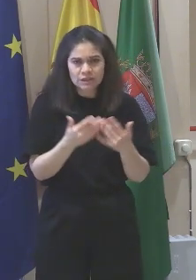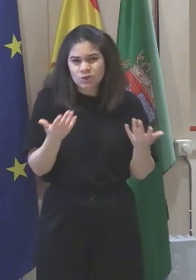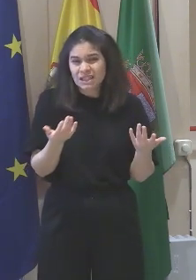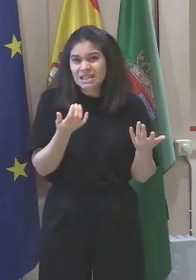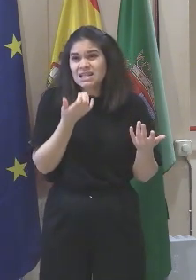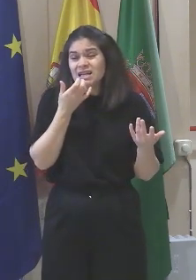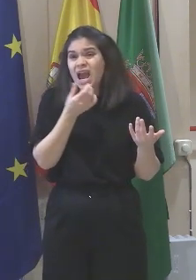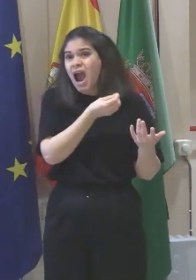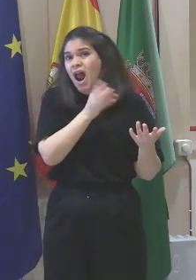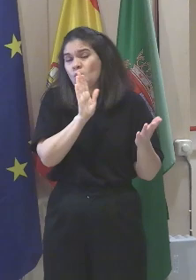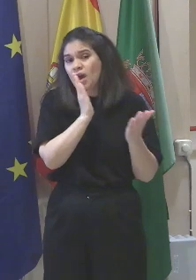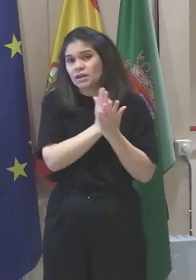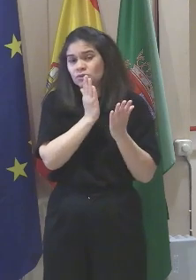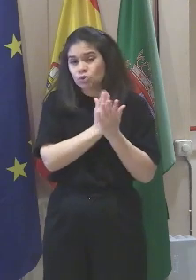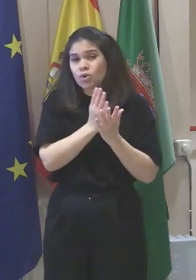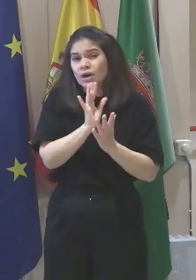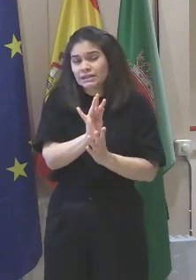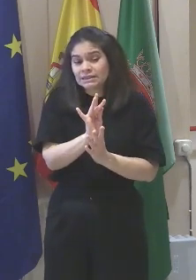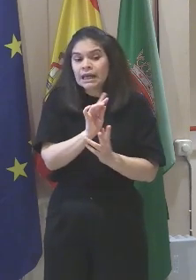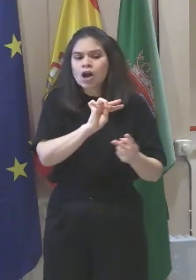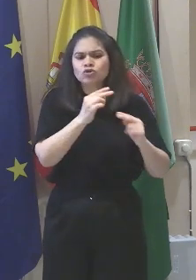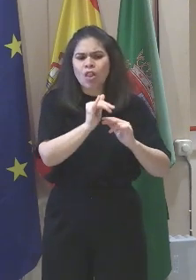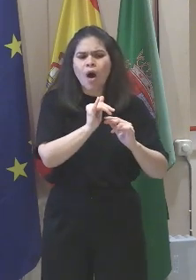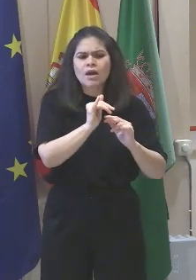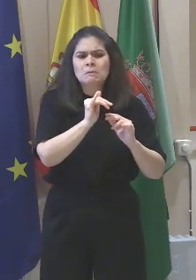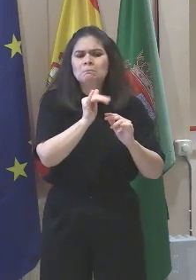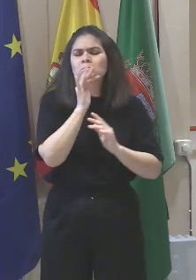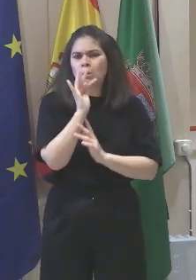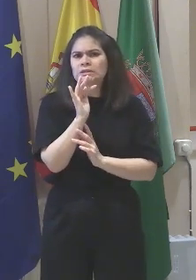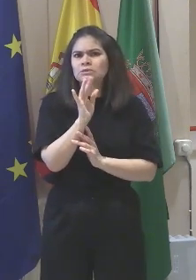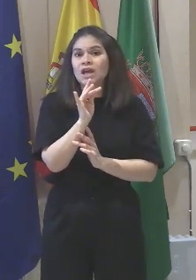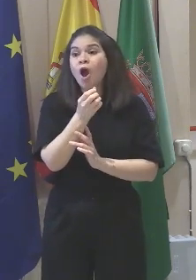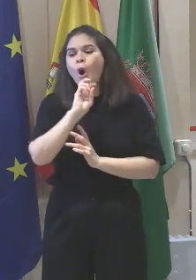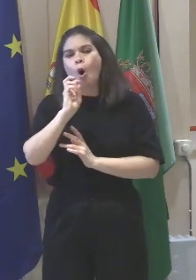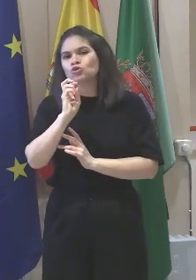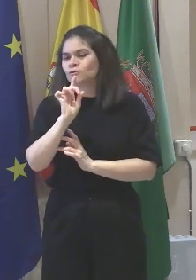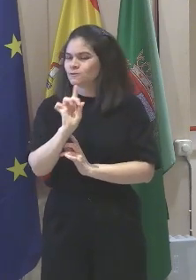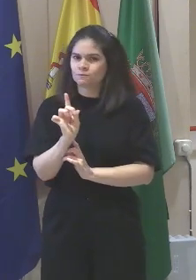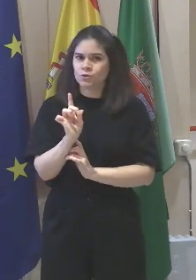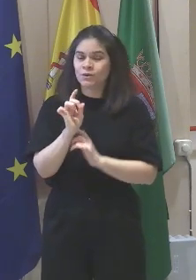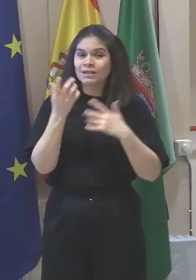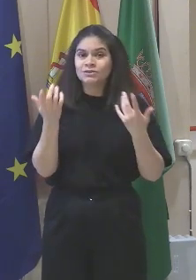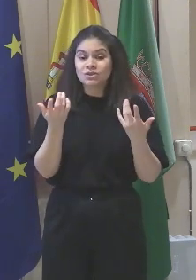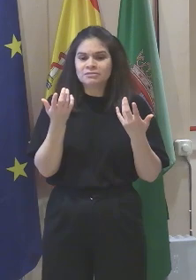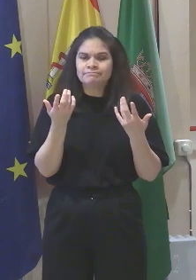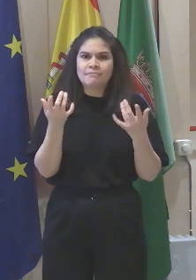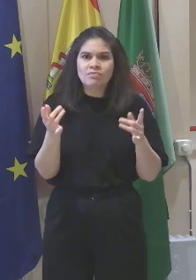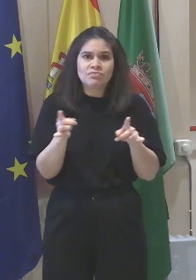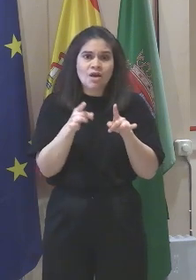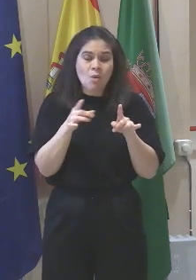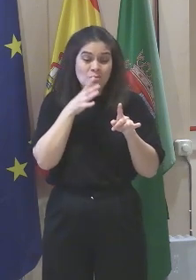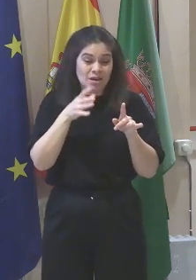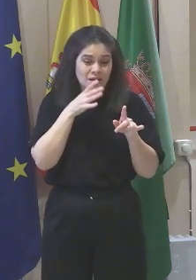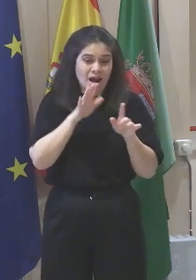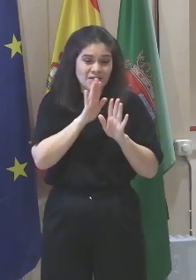algún estudio que da resultados relativamente positivos, muchos otros no. Pero en cualquier caso es algo tan